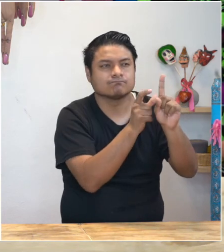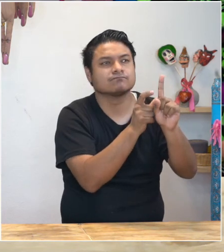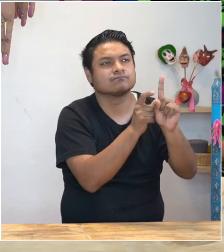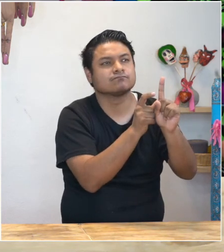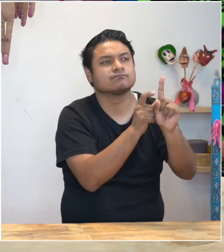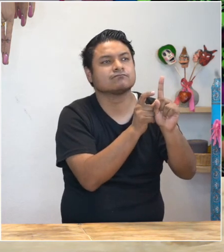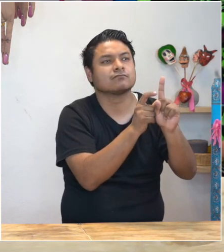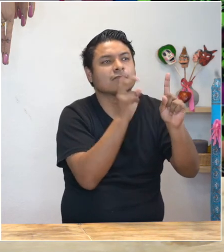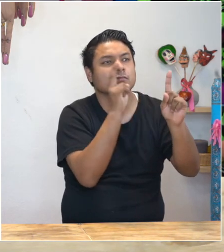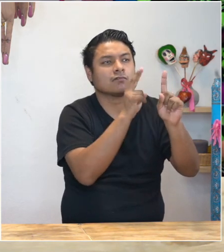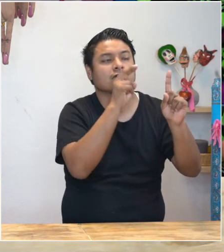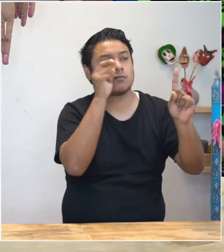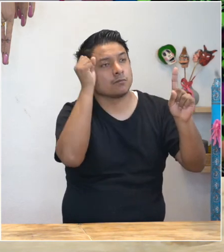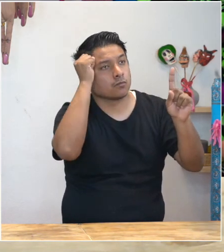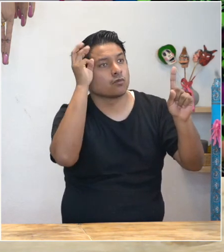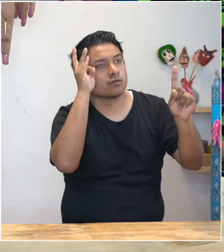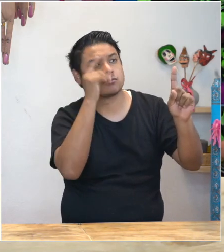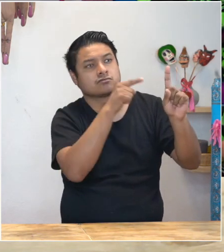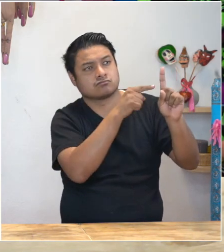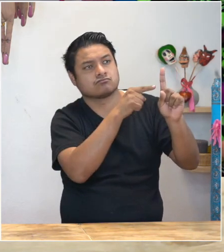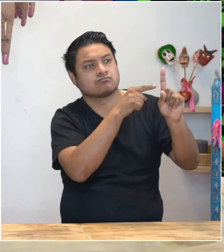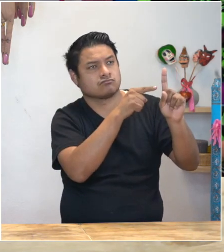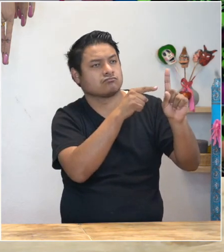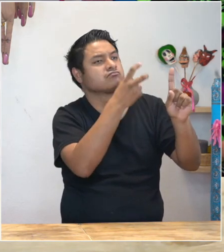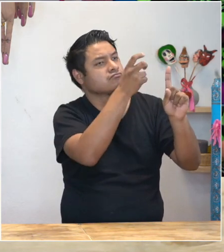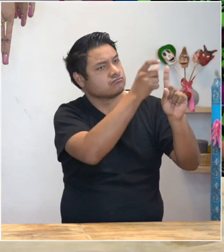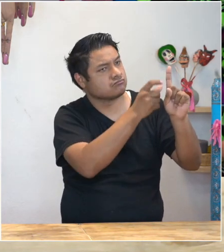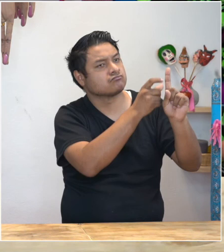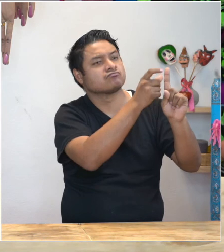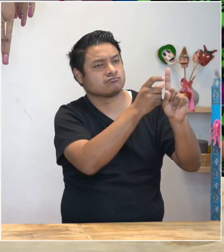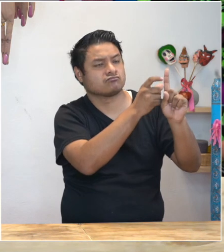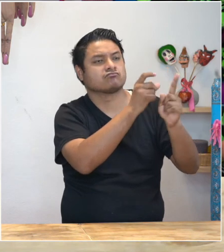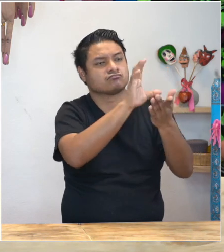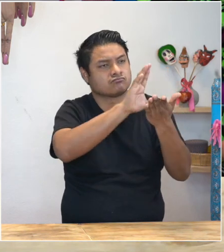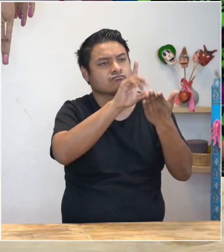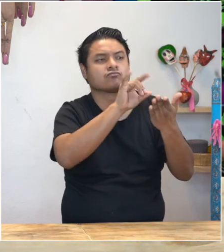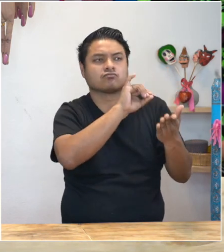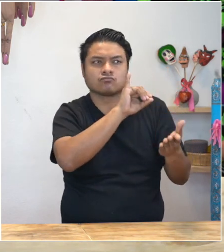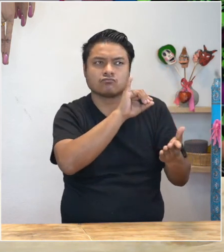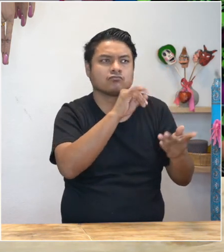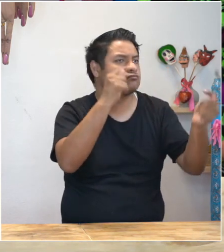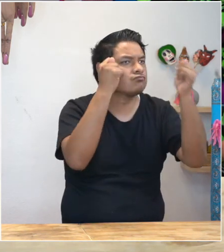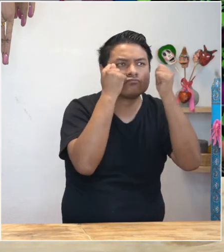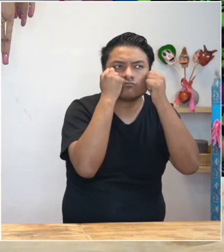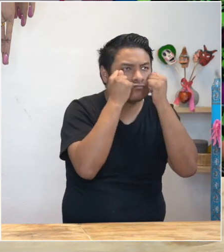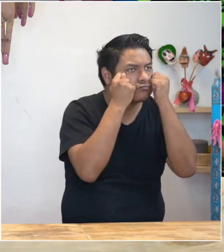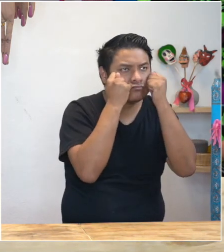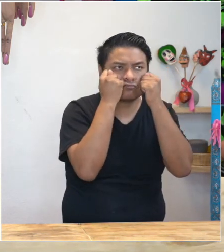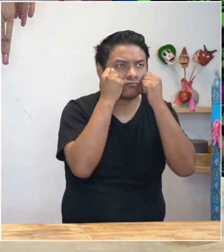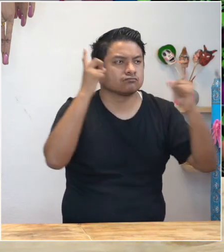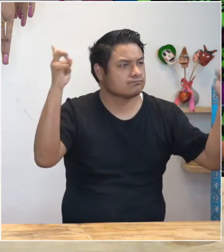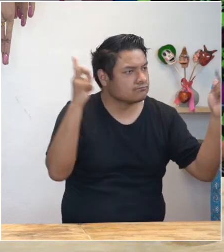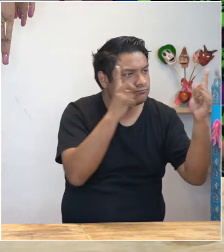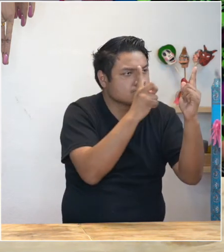ahora sí, sin entrar en cuestión religiosa, pero todos somos hijos de un Dios, del que tú quieras, del que tú tengas.